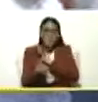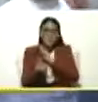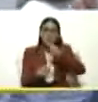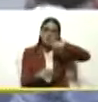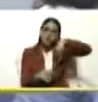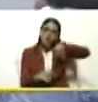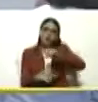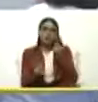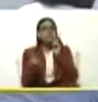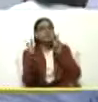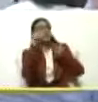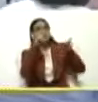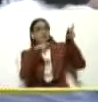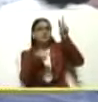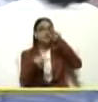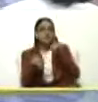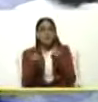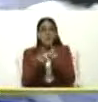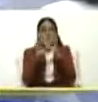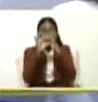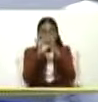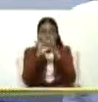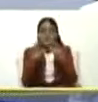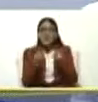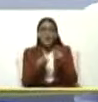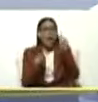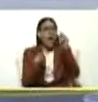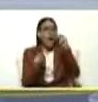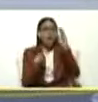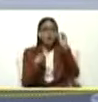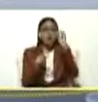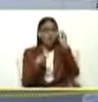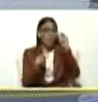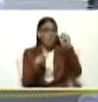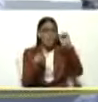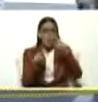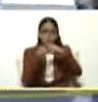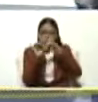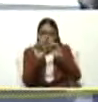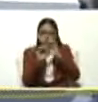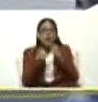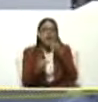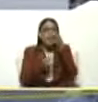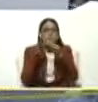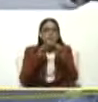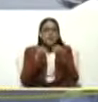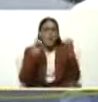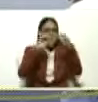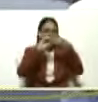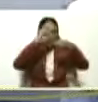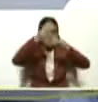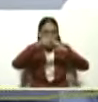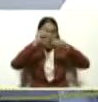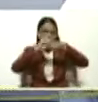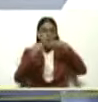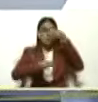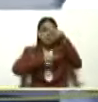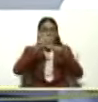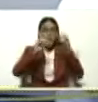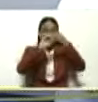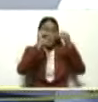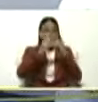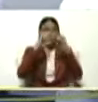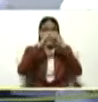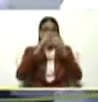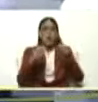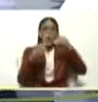Bueno, el inicio, como es la célula, desde el átomo se comparte, la unión de muchos átomos va a formular lo que es la molécula, y